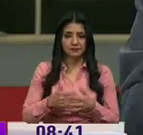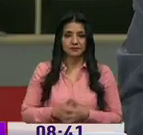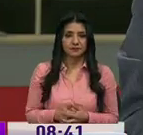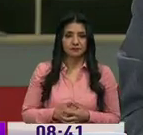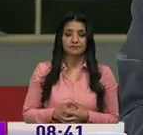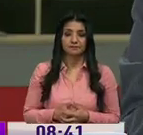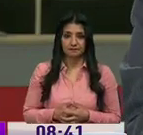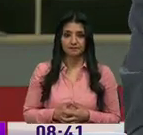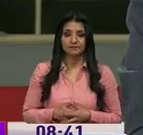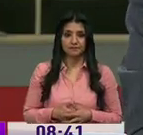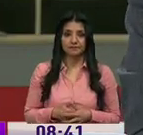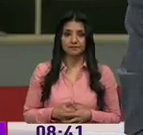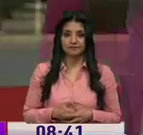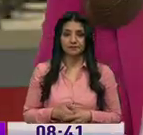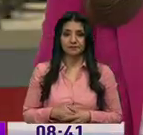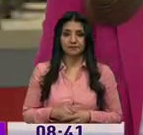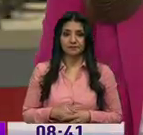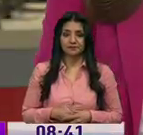forma de arreglarlo.